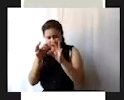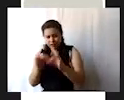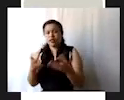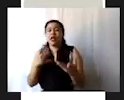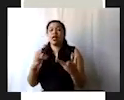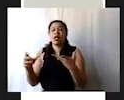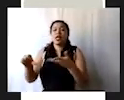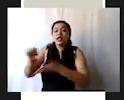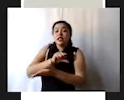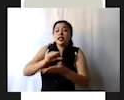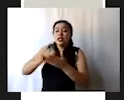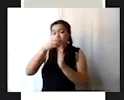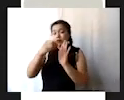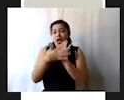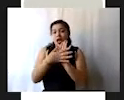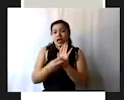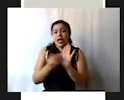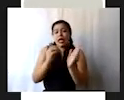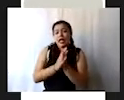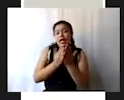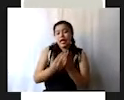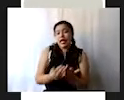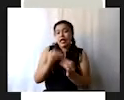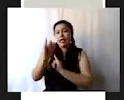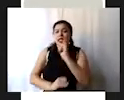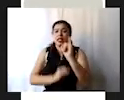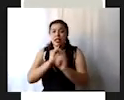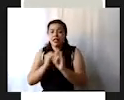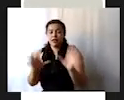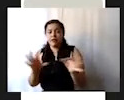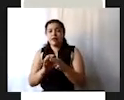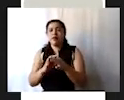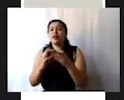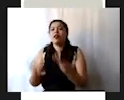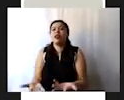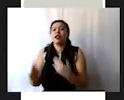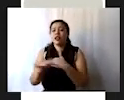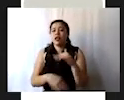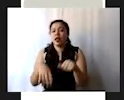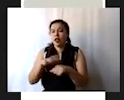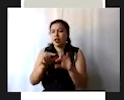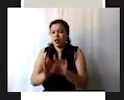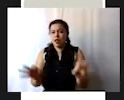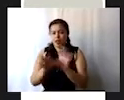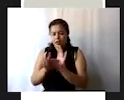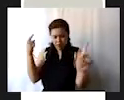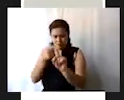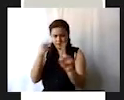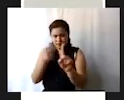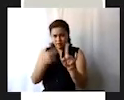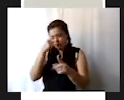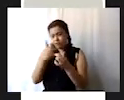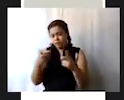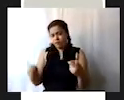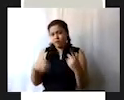de la nueva agenda internacional. El principio fundamental de estos objetivos de desarrollo